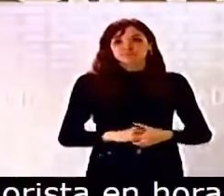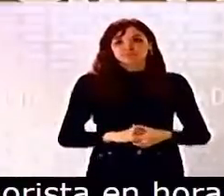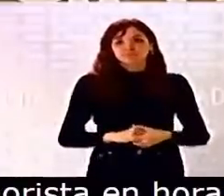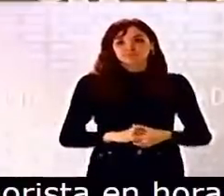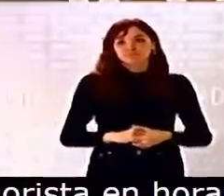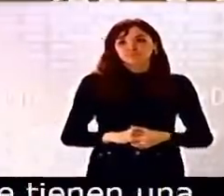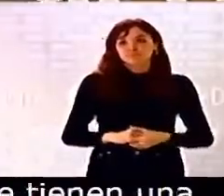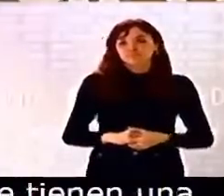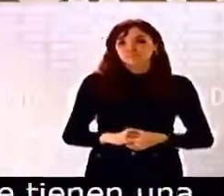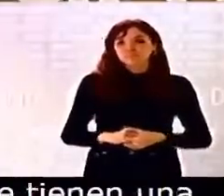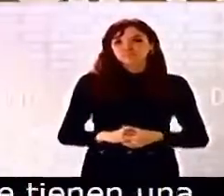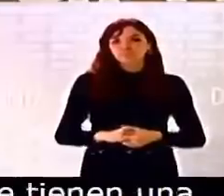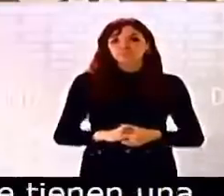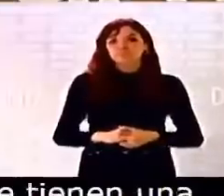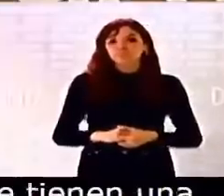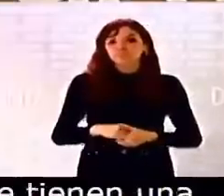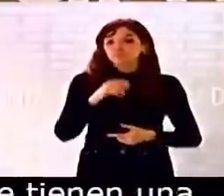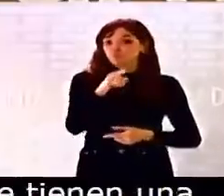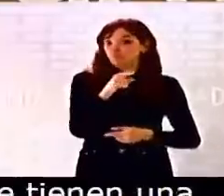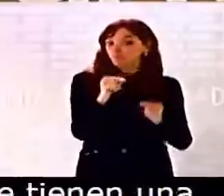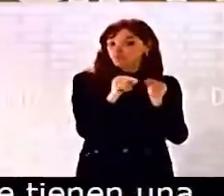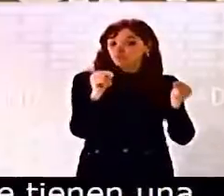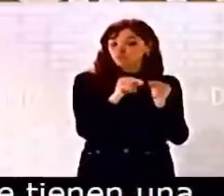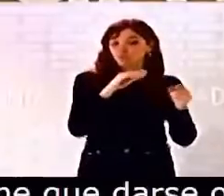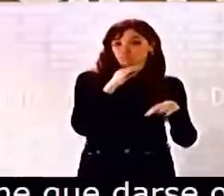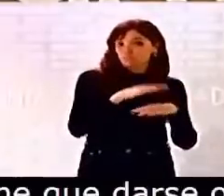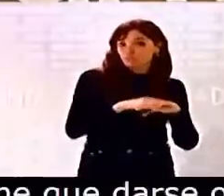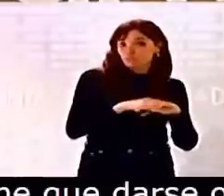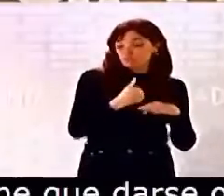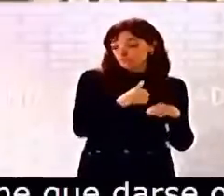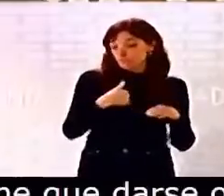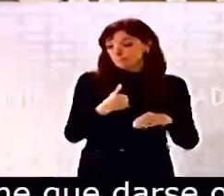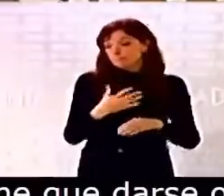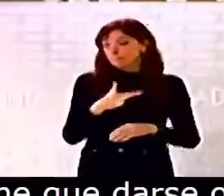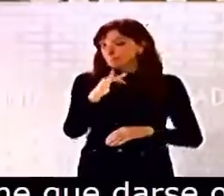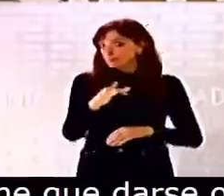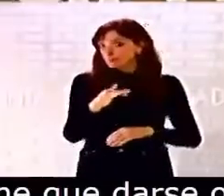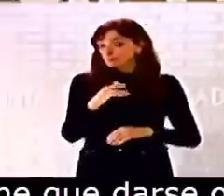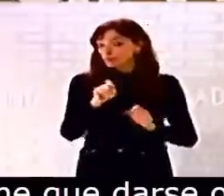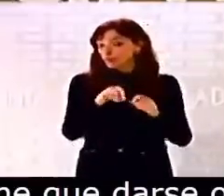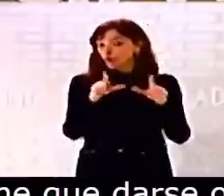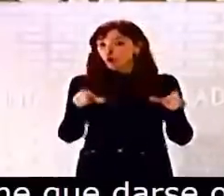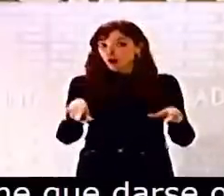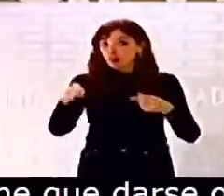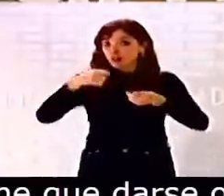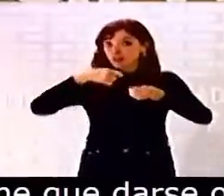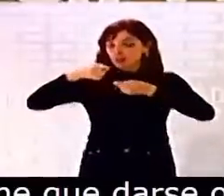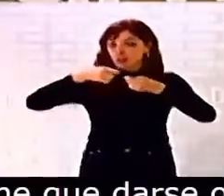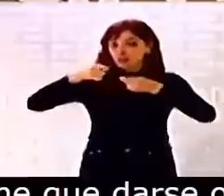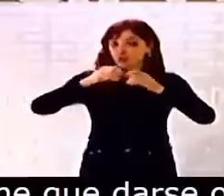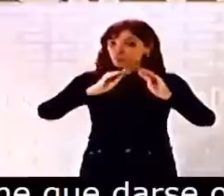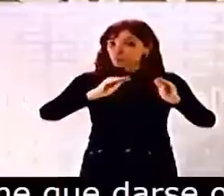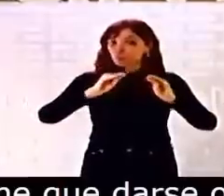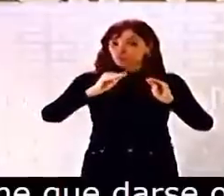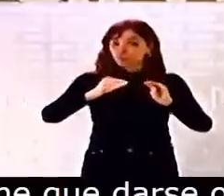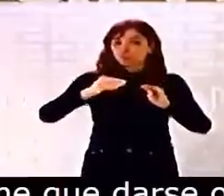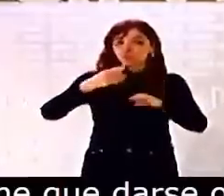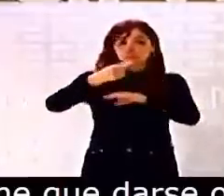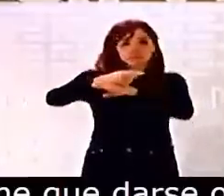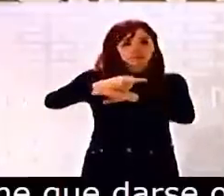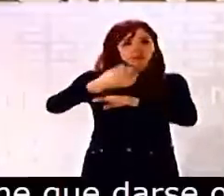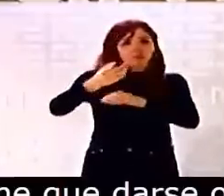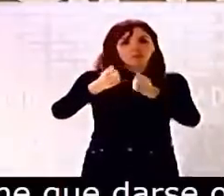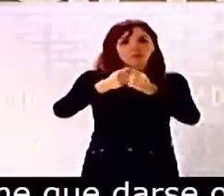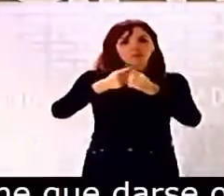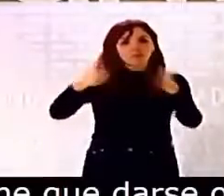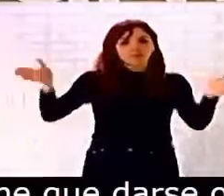Tiene que darse otro requisito más, y es que el local comercial tiene que estar abierto